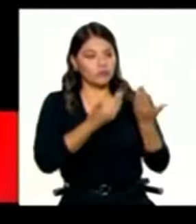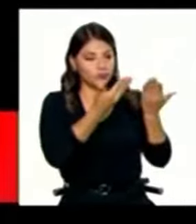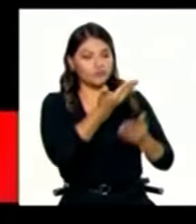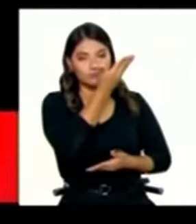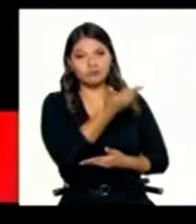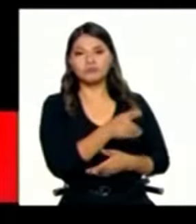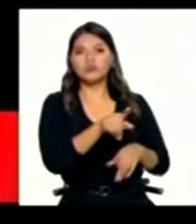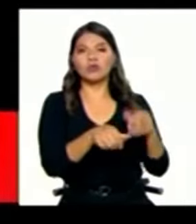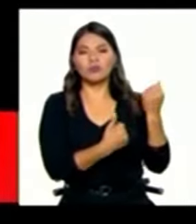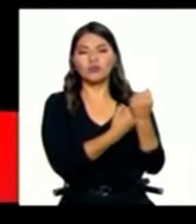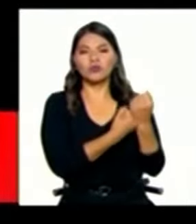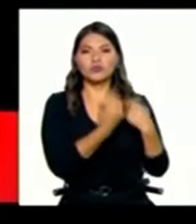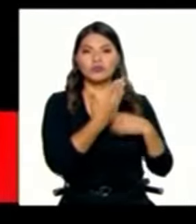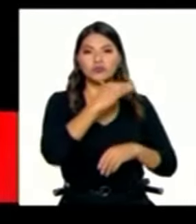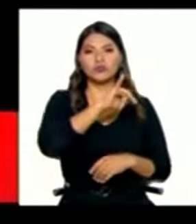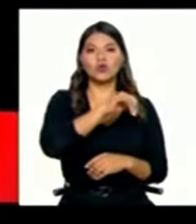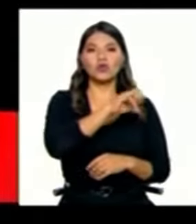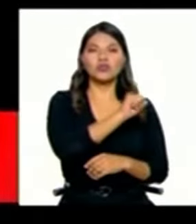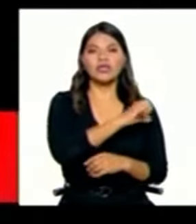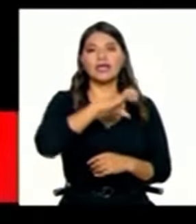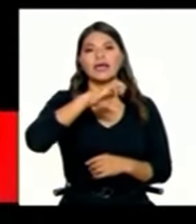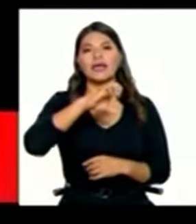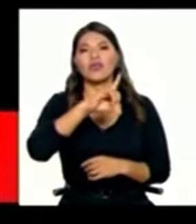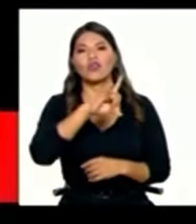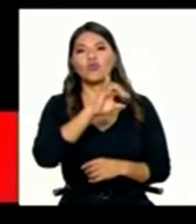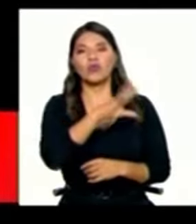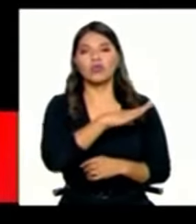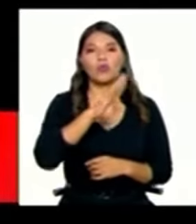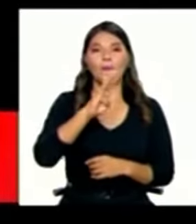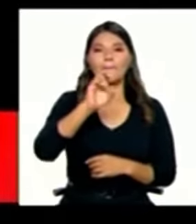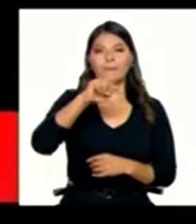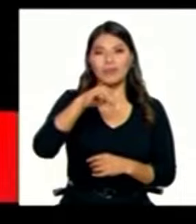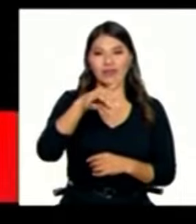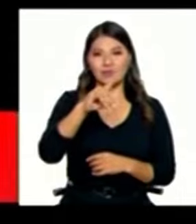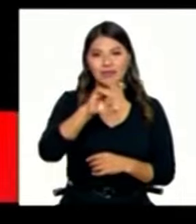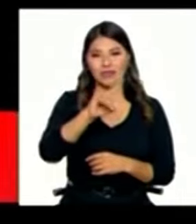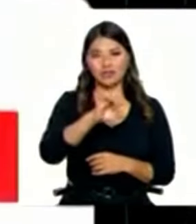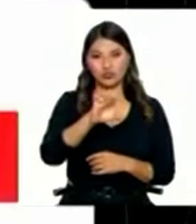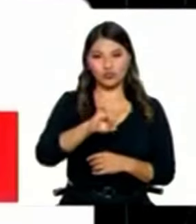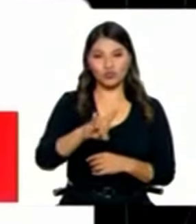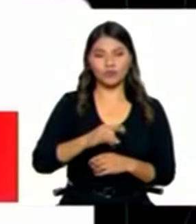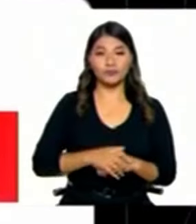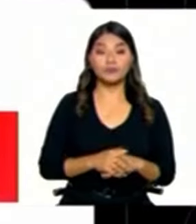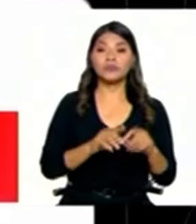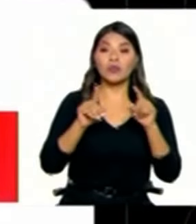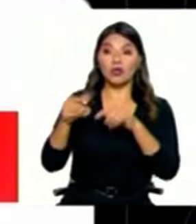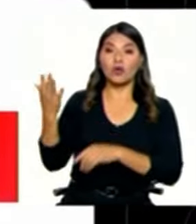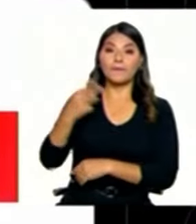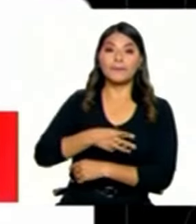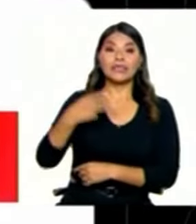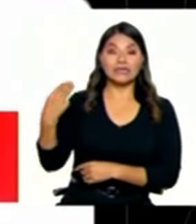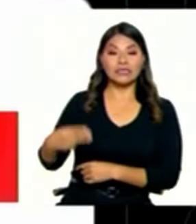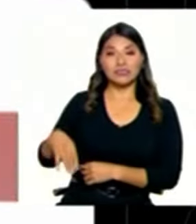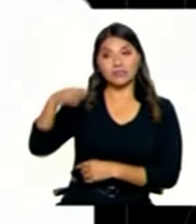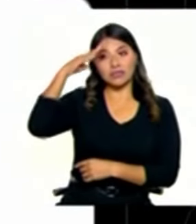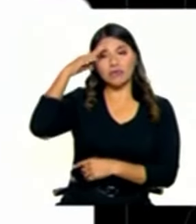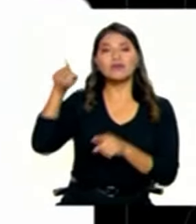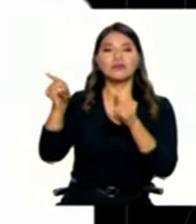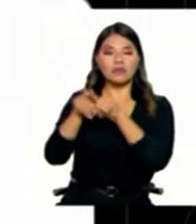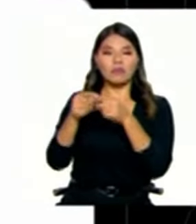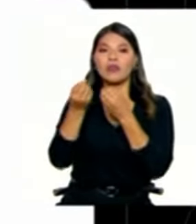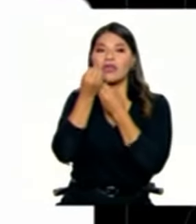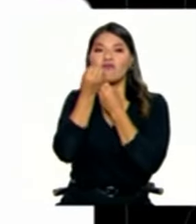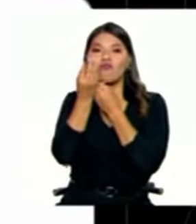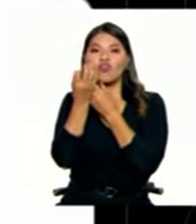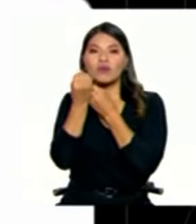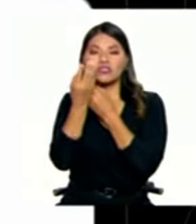Perú Libre, José Eduardo Bendezú Butarra. El Ministerio del Interior también ha publicado información a través de sus redes sociales.